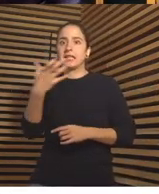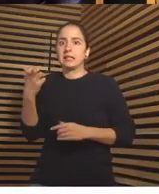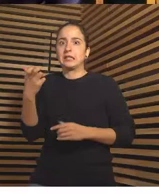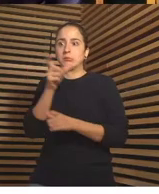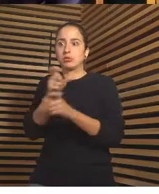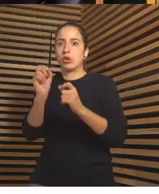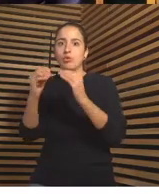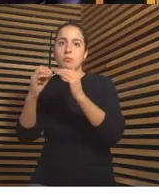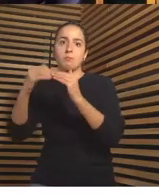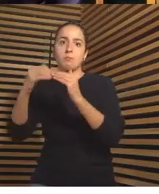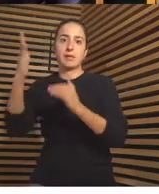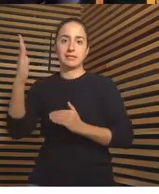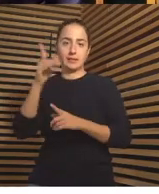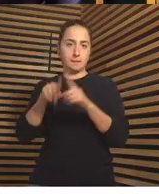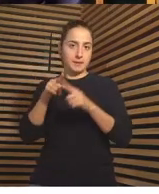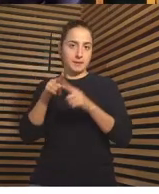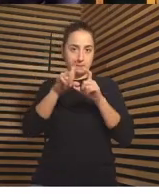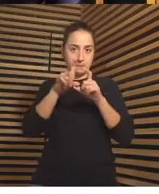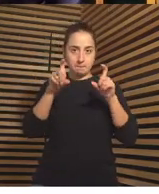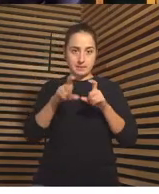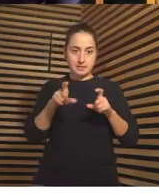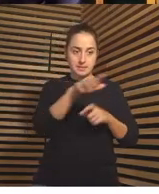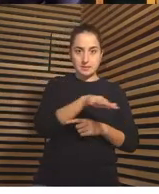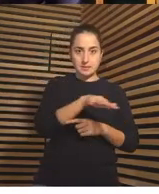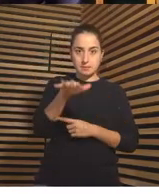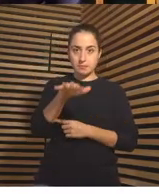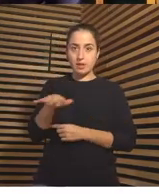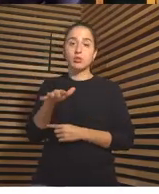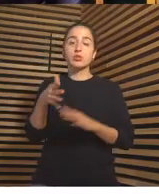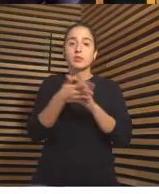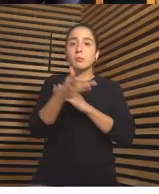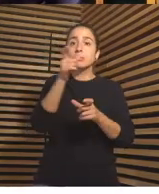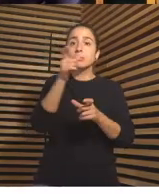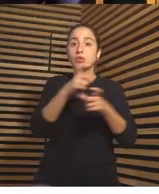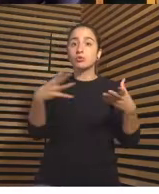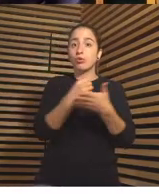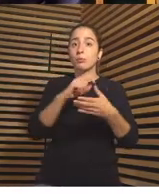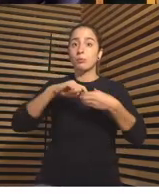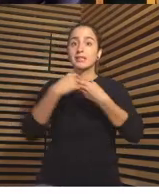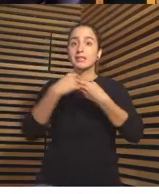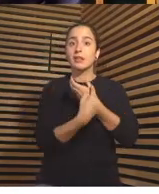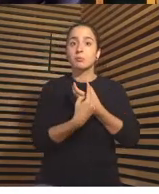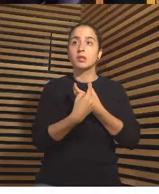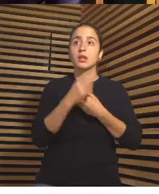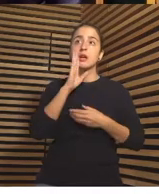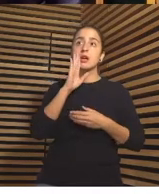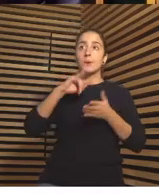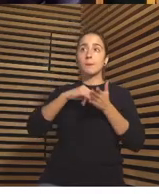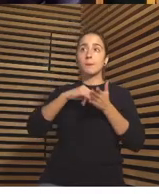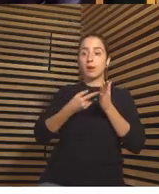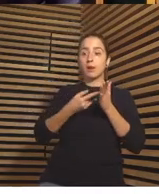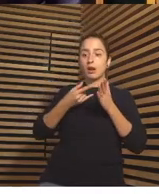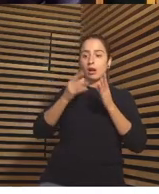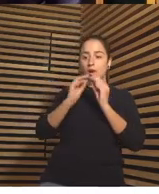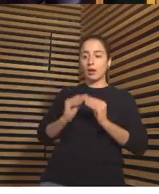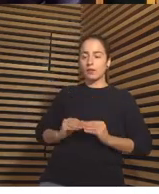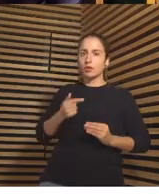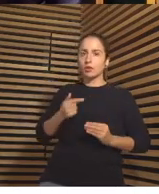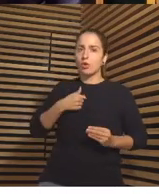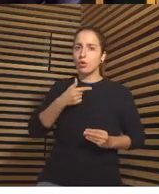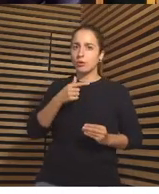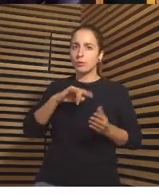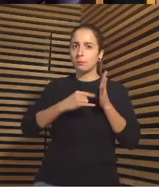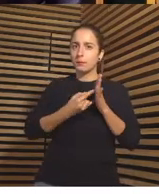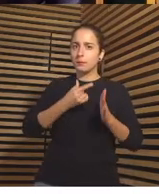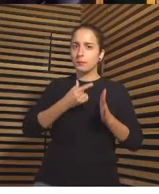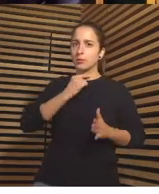Y yo creo que todas las personas que hemos participado en estas jornadas entenderemos que quienes redactaron el plan, a mí el plan no me gusta, ojo, el plan del